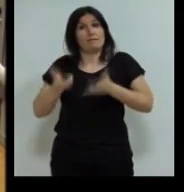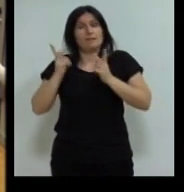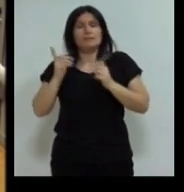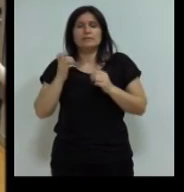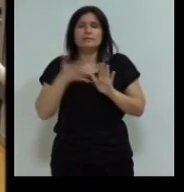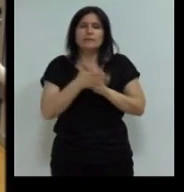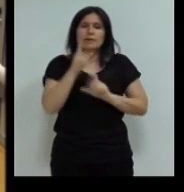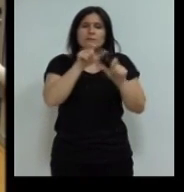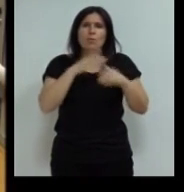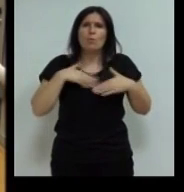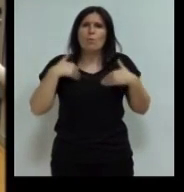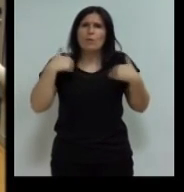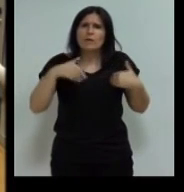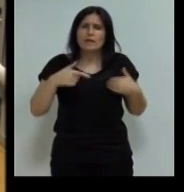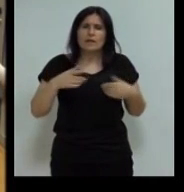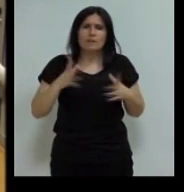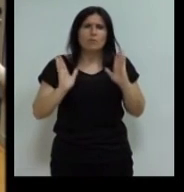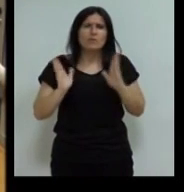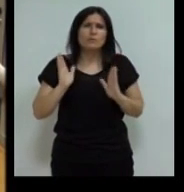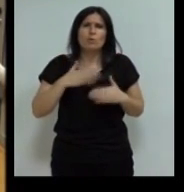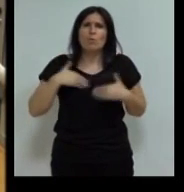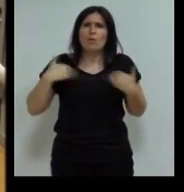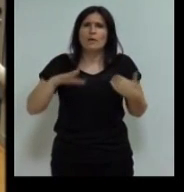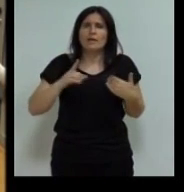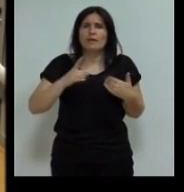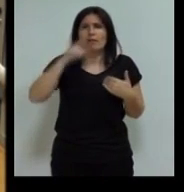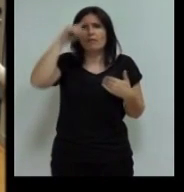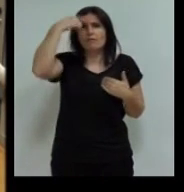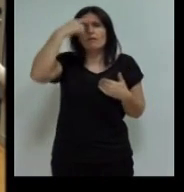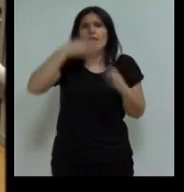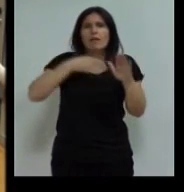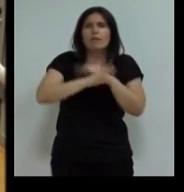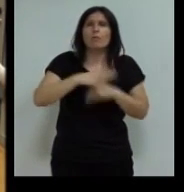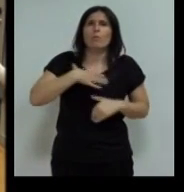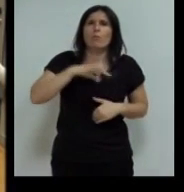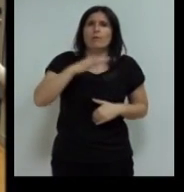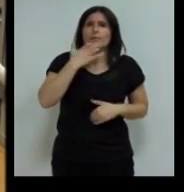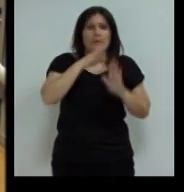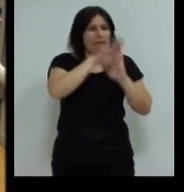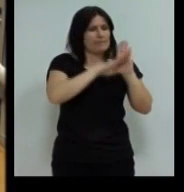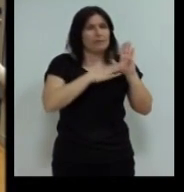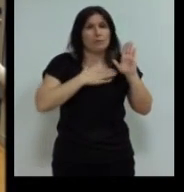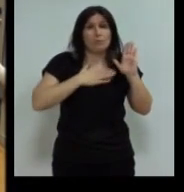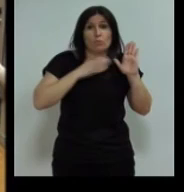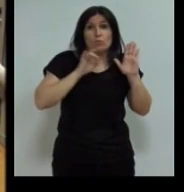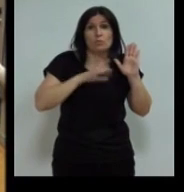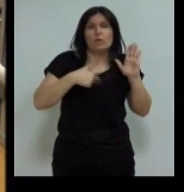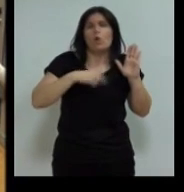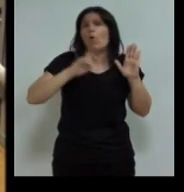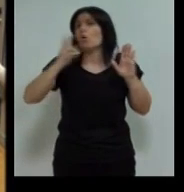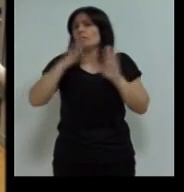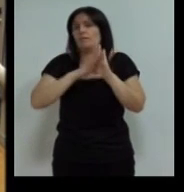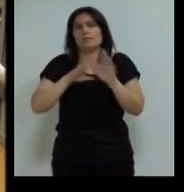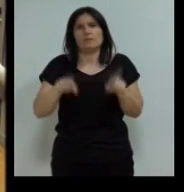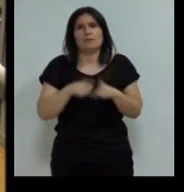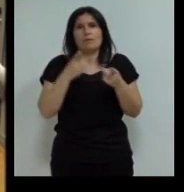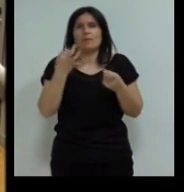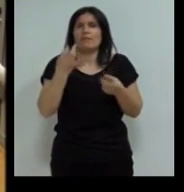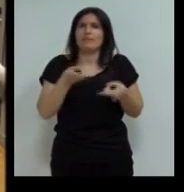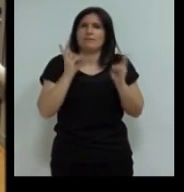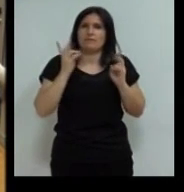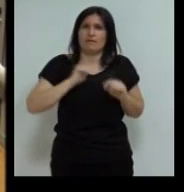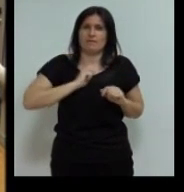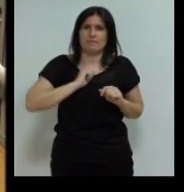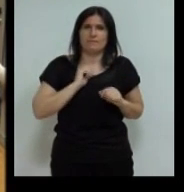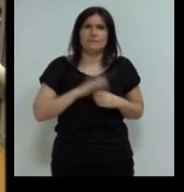cualquier momento pueda tener una cultura accesible, a través de una aplicación como la nuestra o a través de lo que sea. Perfecto, muy bien, pues muchísimas gracias a